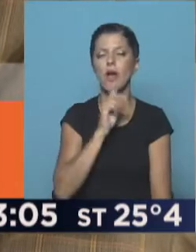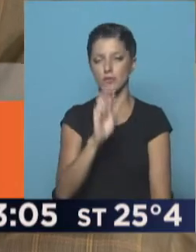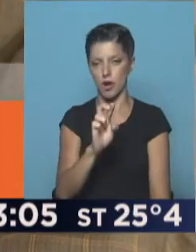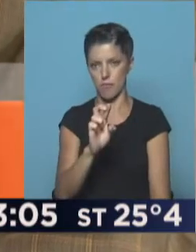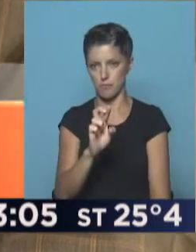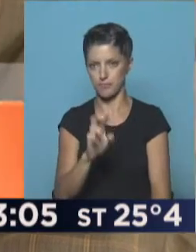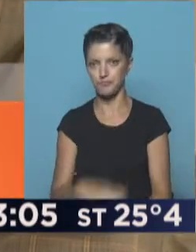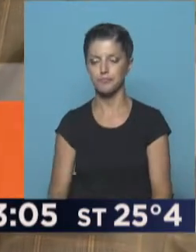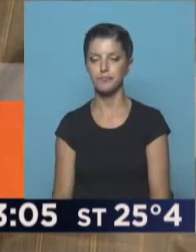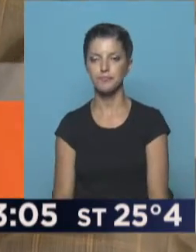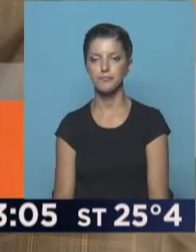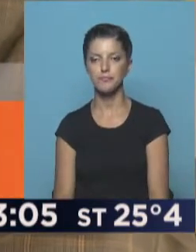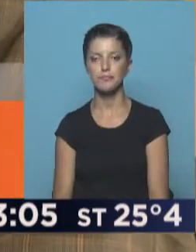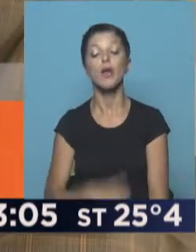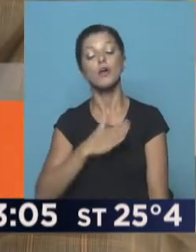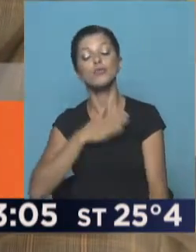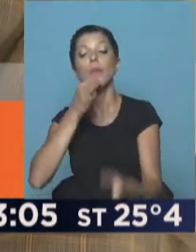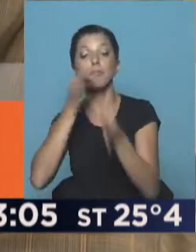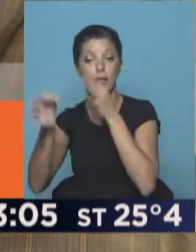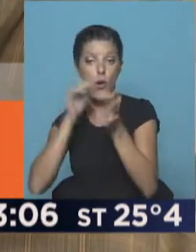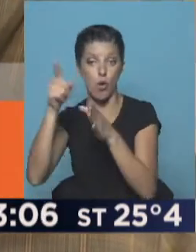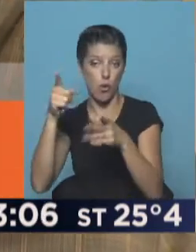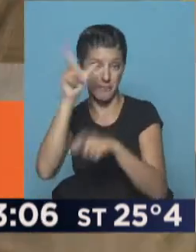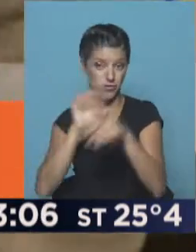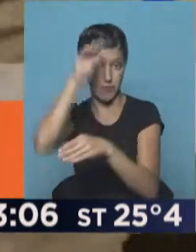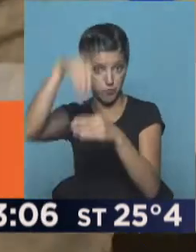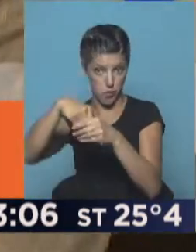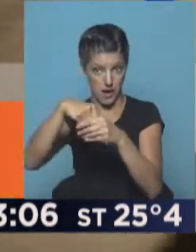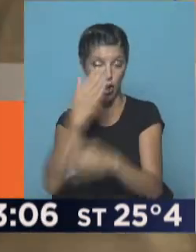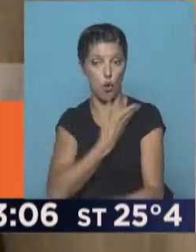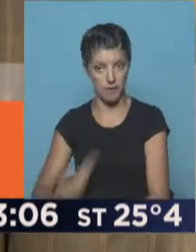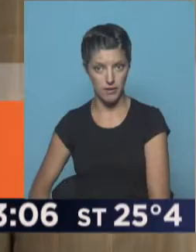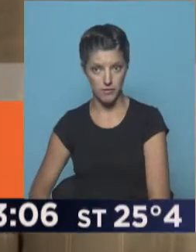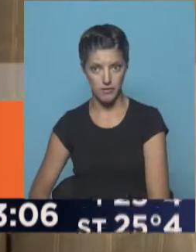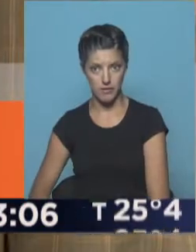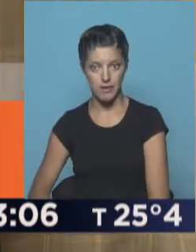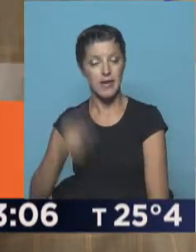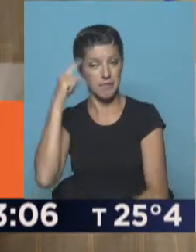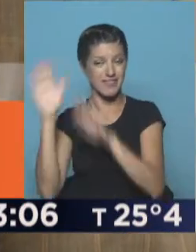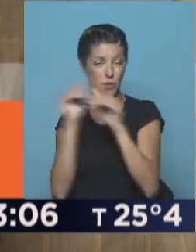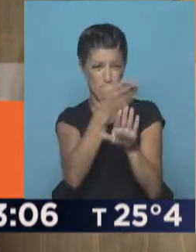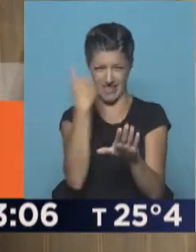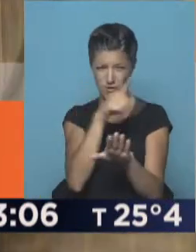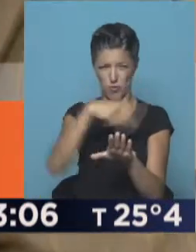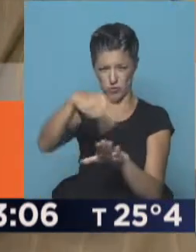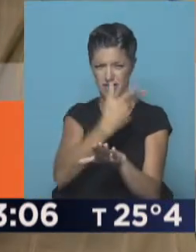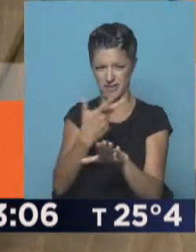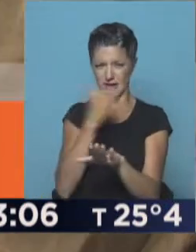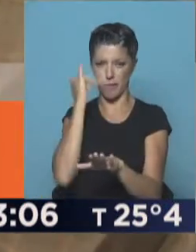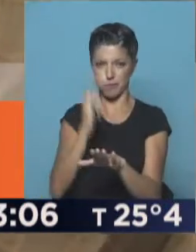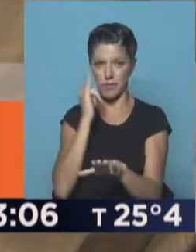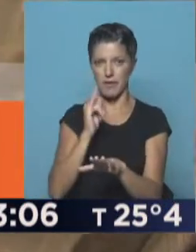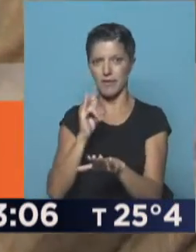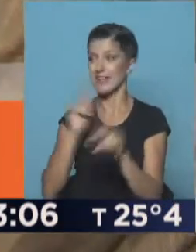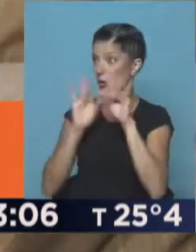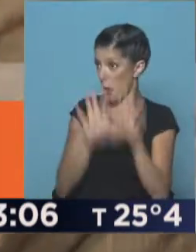burocracia en Washington, yo he hablado con gente del Departamento de Estado, por ejemplo, que tiene la ilusión, en línea con lo que ustedes estaban diciendo recién, de que alguien lo frene.